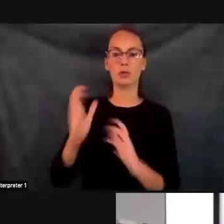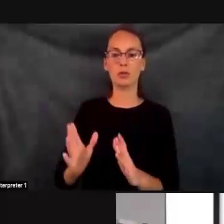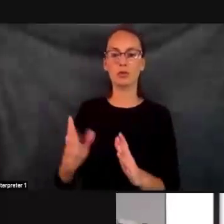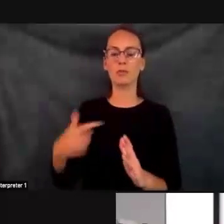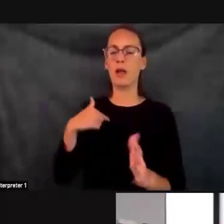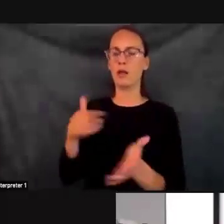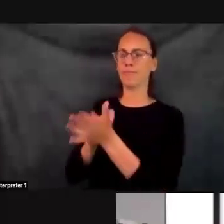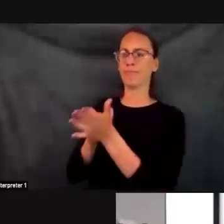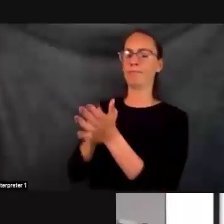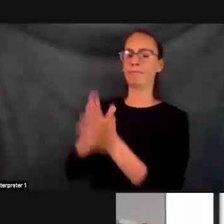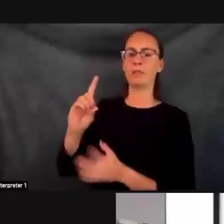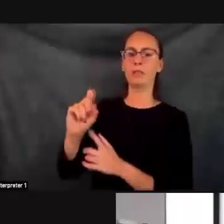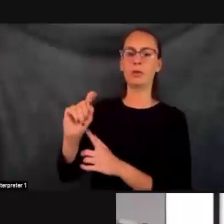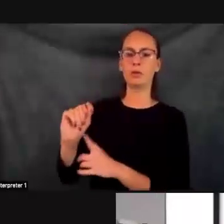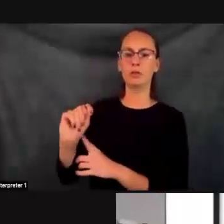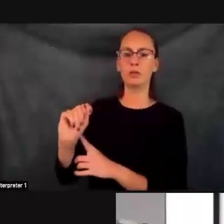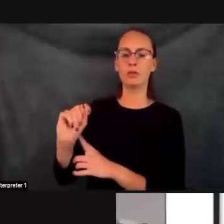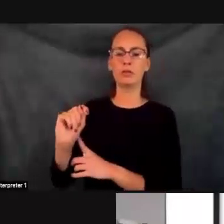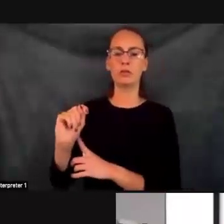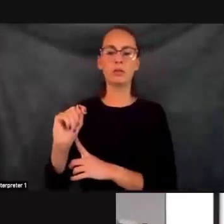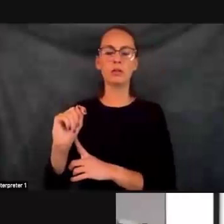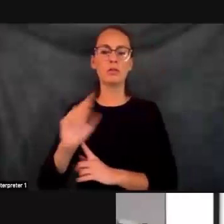los trabajadores de la ciudad.